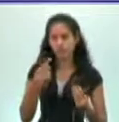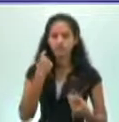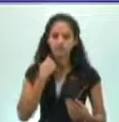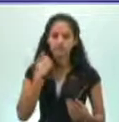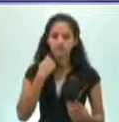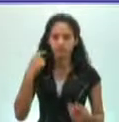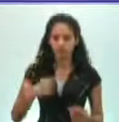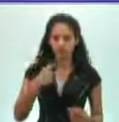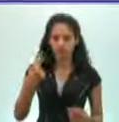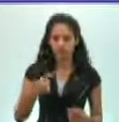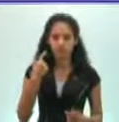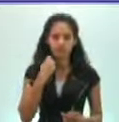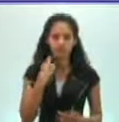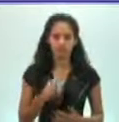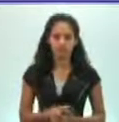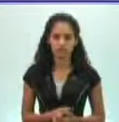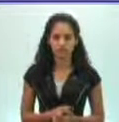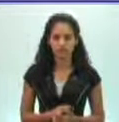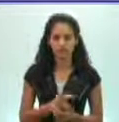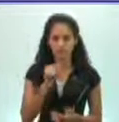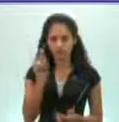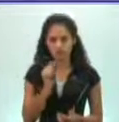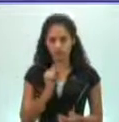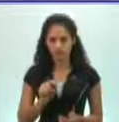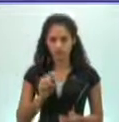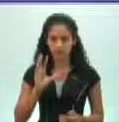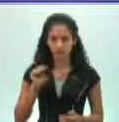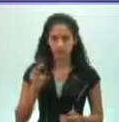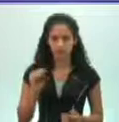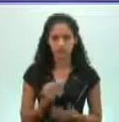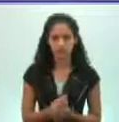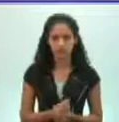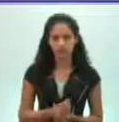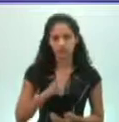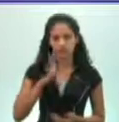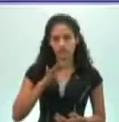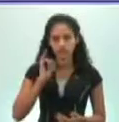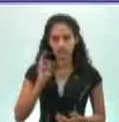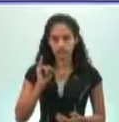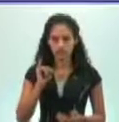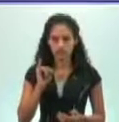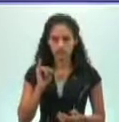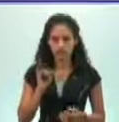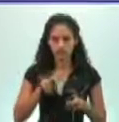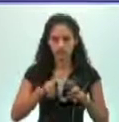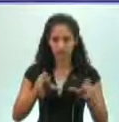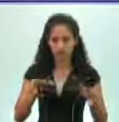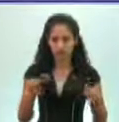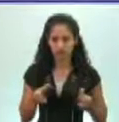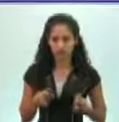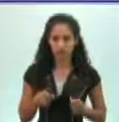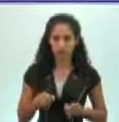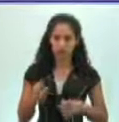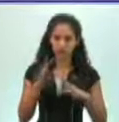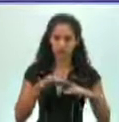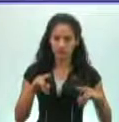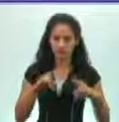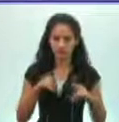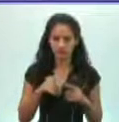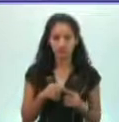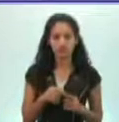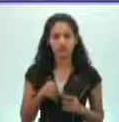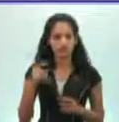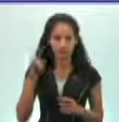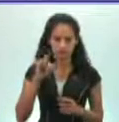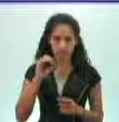anualmente. El ejercicio dice: desde la 46 sesión ordinaria de la Asamblea General de las Naciones Unidas, Cuba presenta